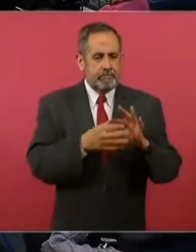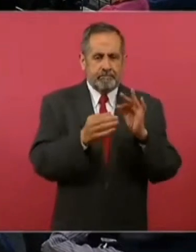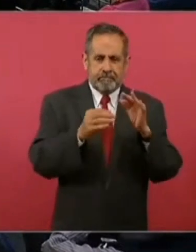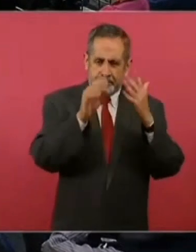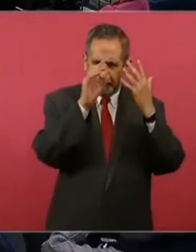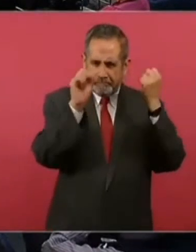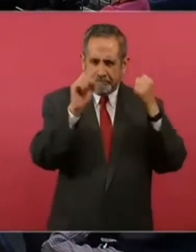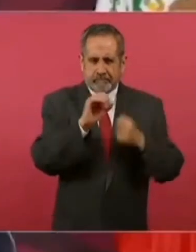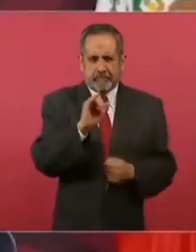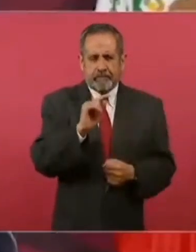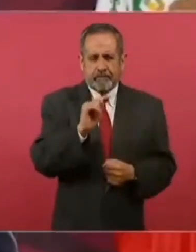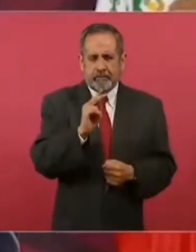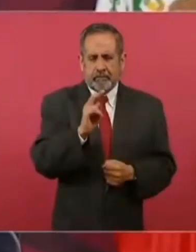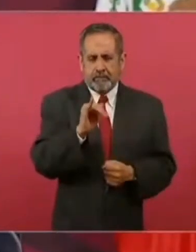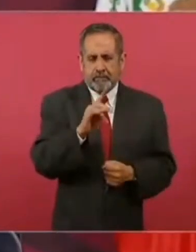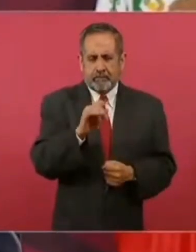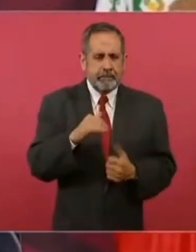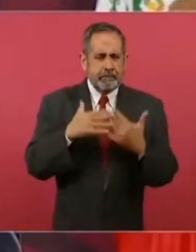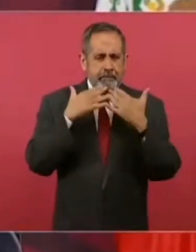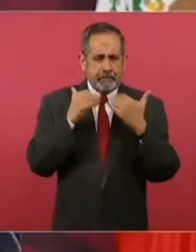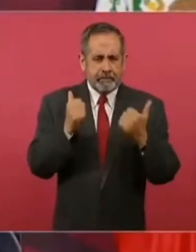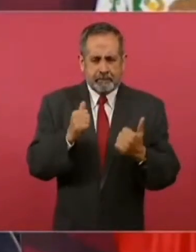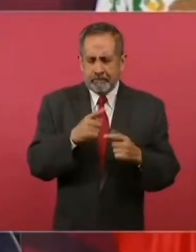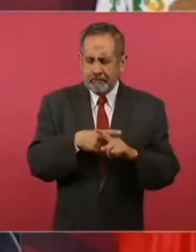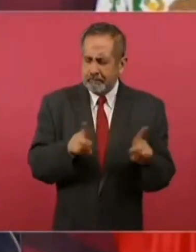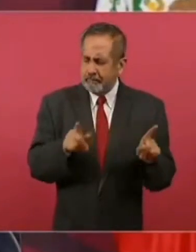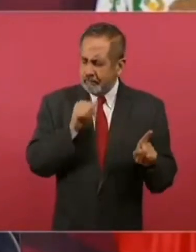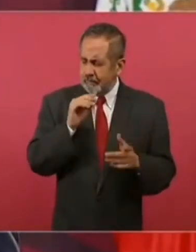Iturbide, ni con Maximiliano,